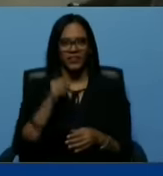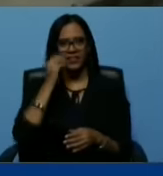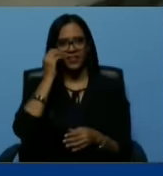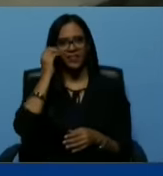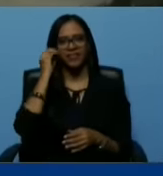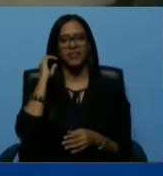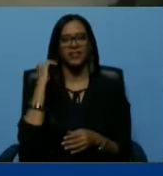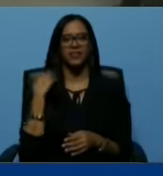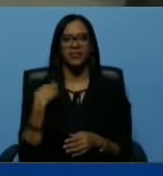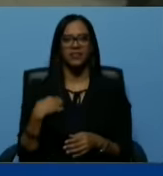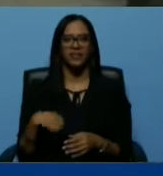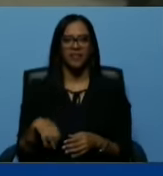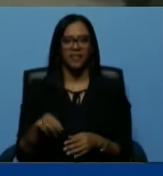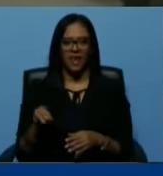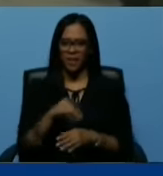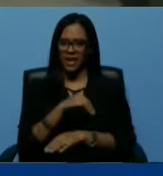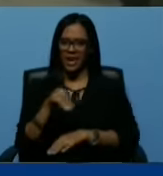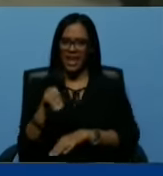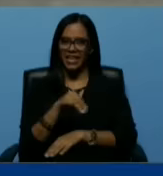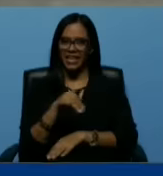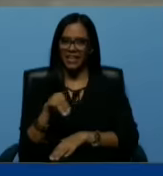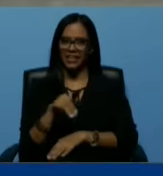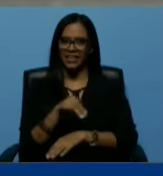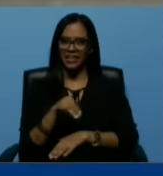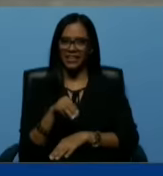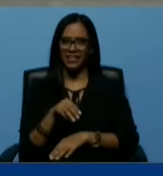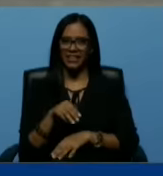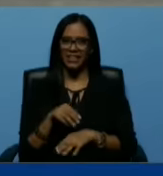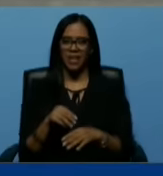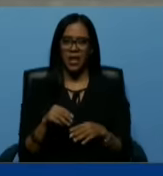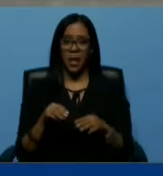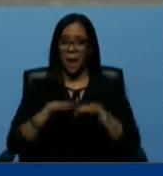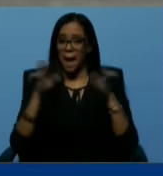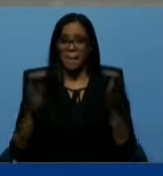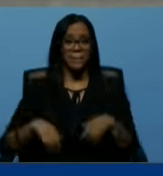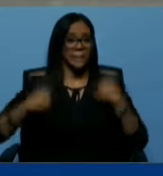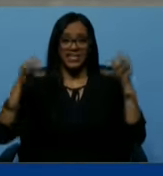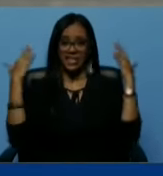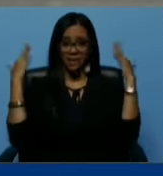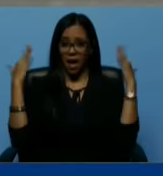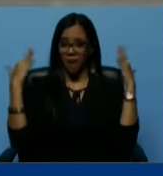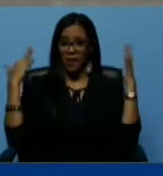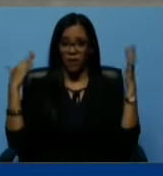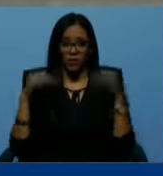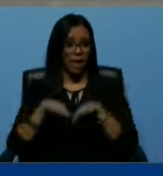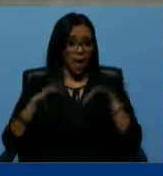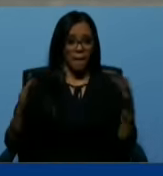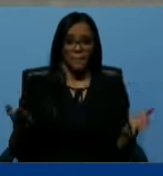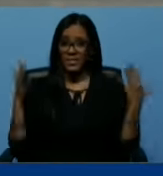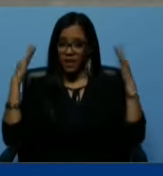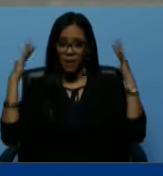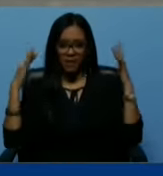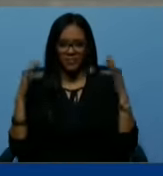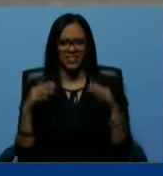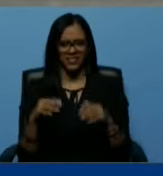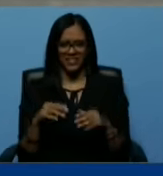una de merengue, ¿no era? Mesa que más aplauda, mesa que más aplauda. ¿No es